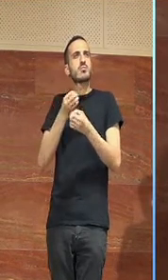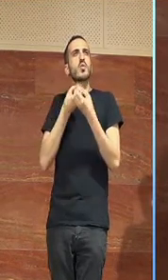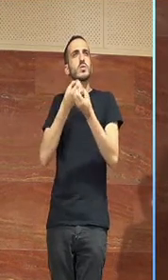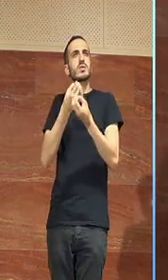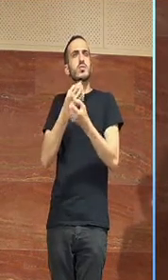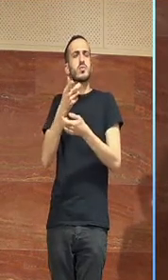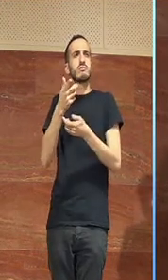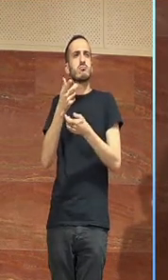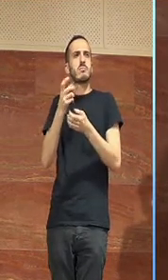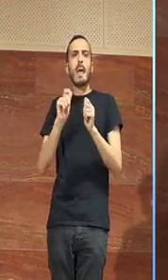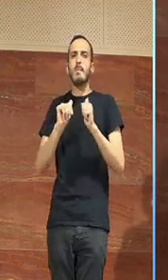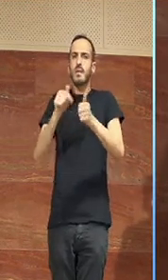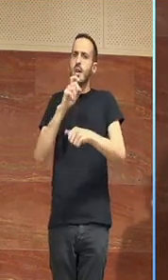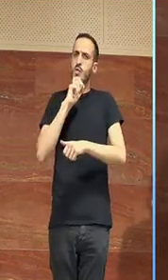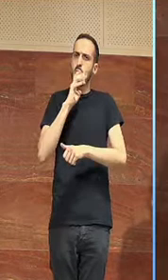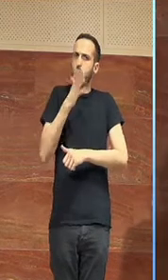esto?